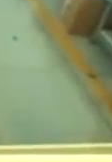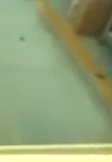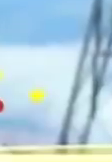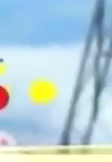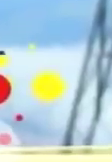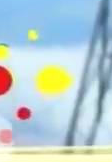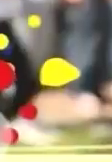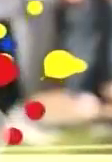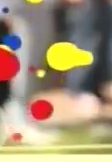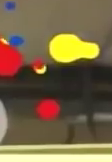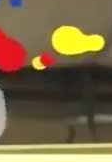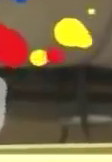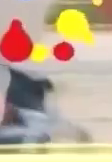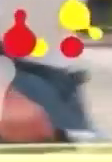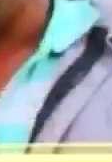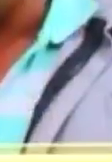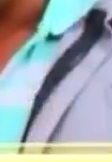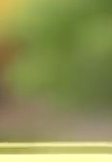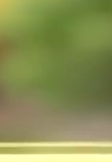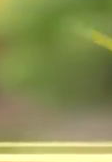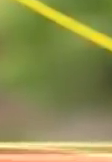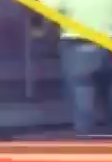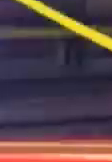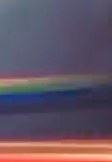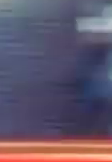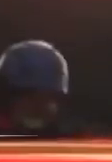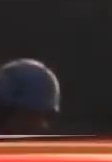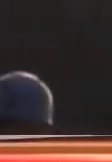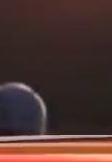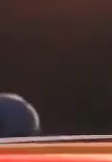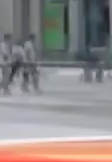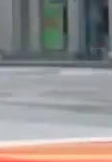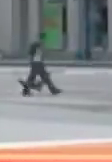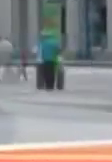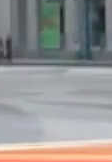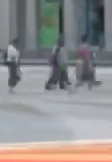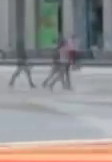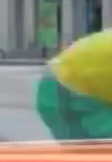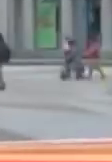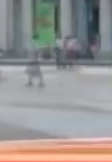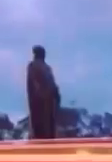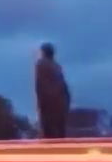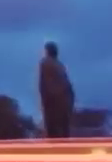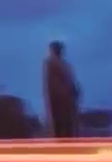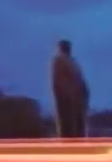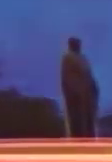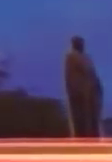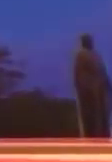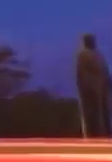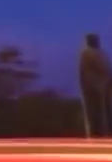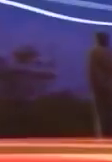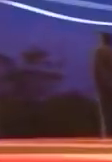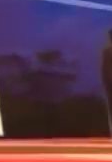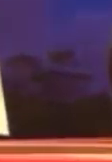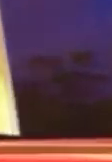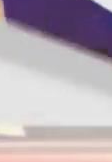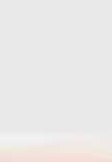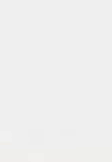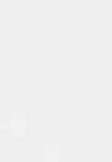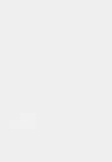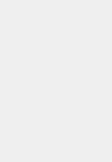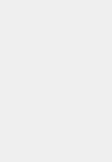Bienvenidos y bienvenidas. A continuación, una transmisión conjunta de radio y televisión por su derecho a